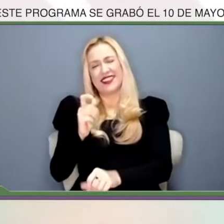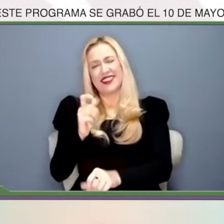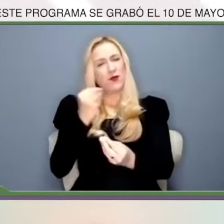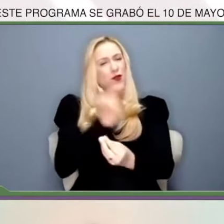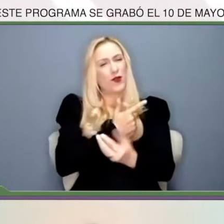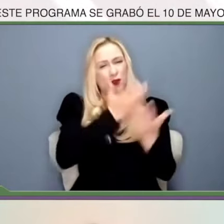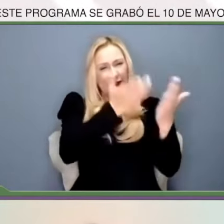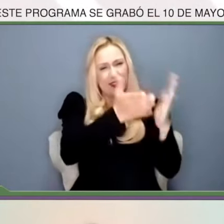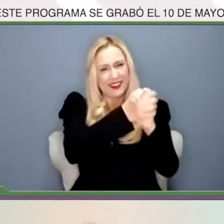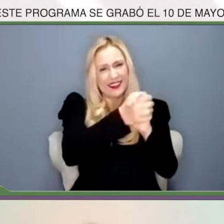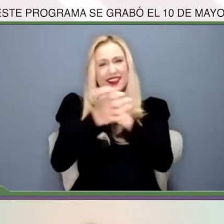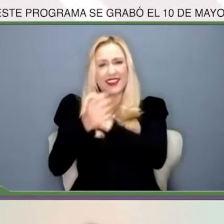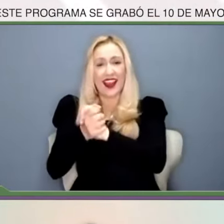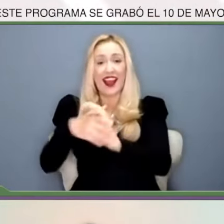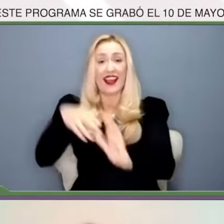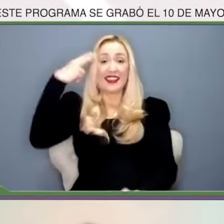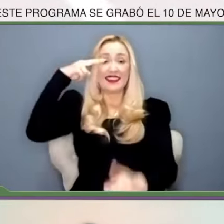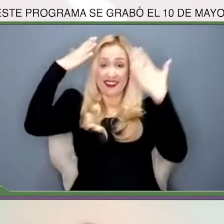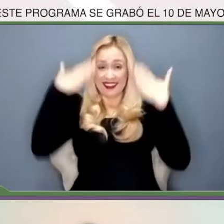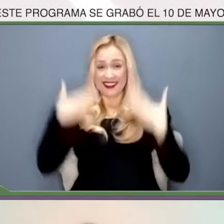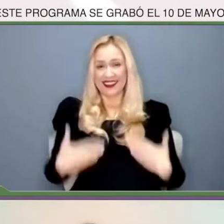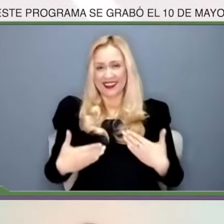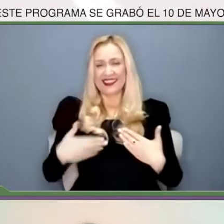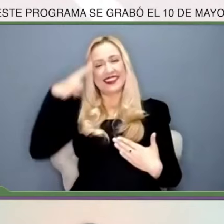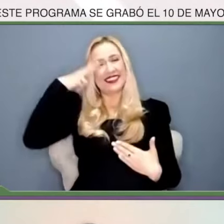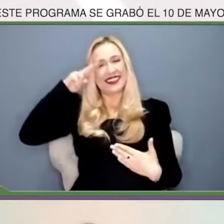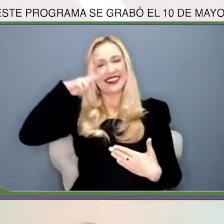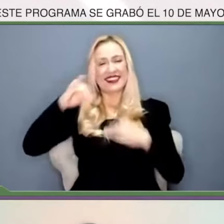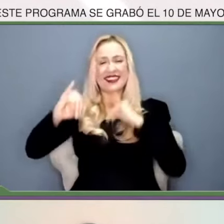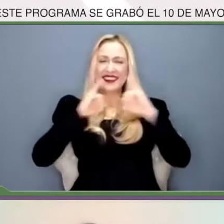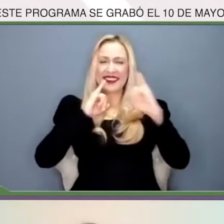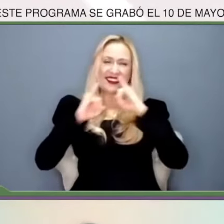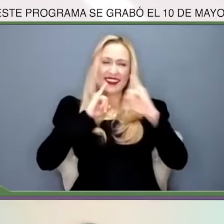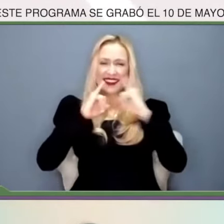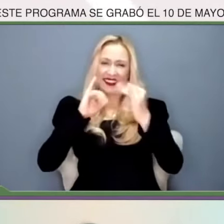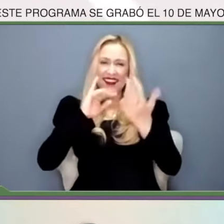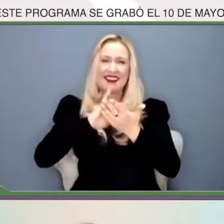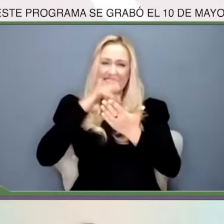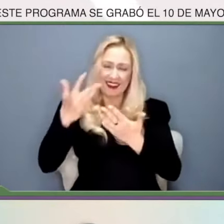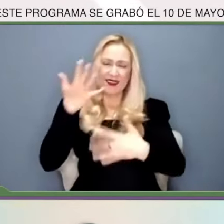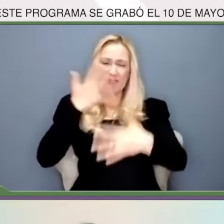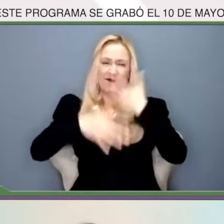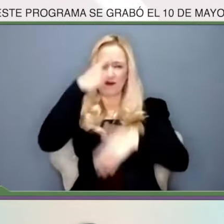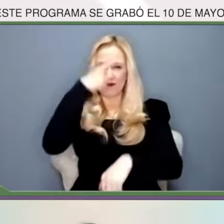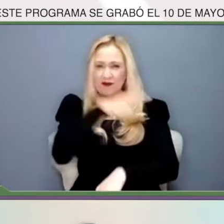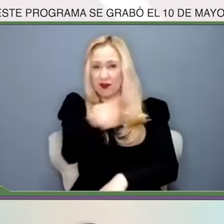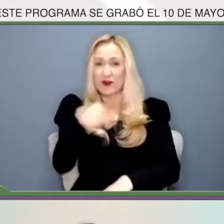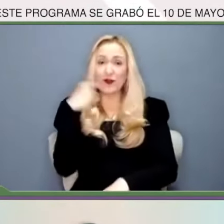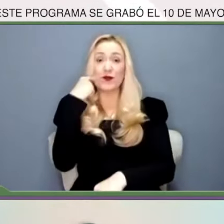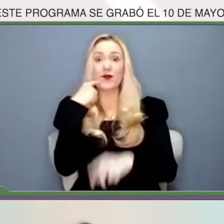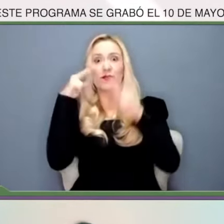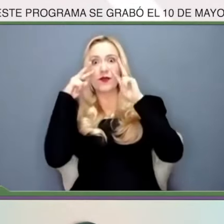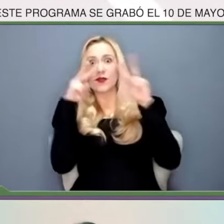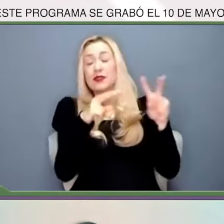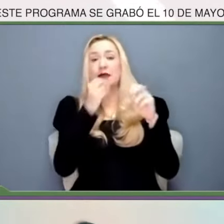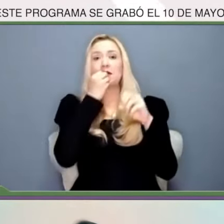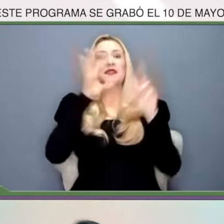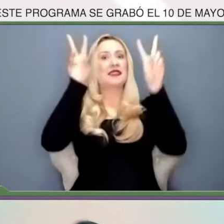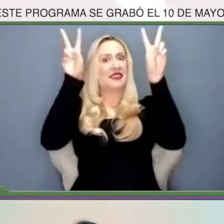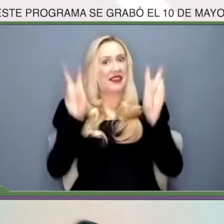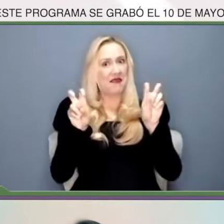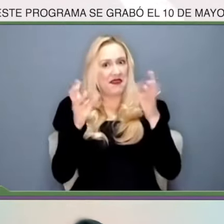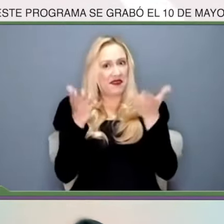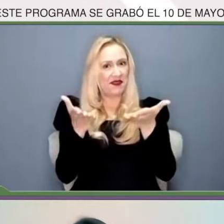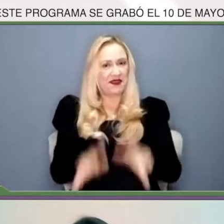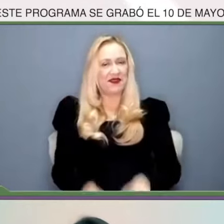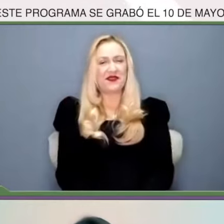darle las gracias a Nidia Díaz, quien nos acompaña en la interpretación de lengua de señas, haciendo este espacio diverso un espacio accesible.